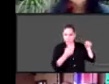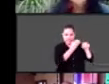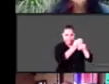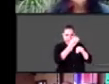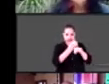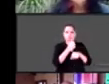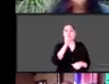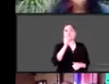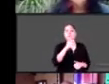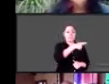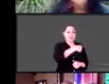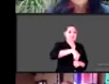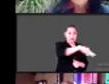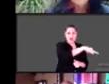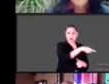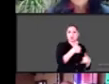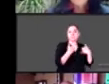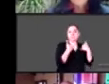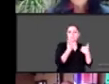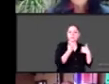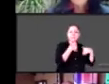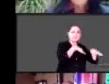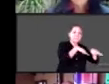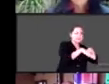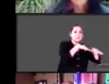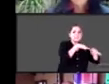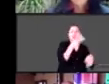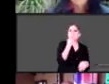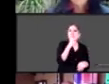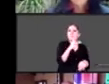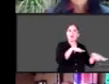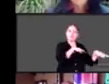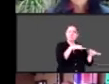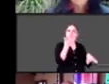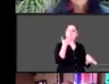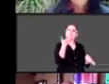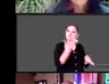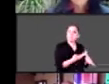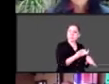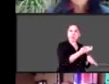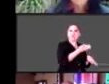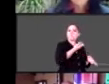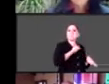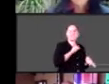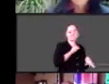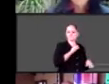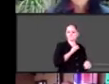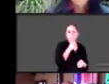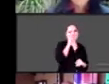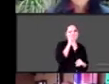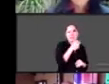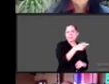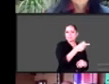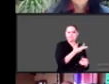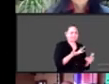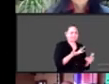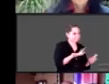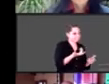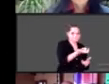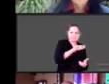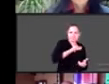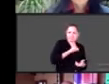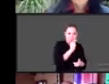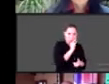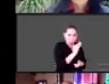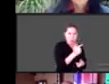sobre todo de mucha precariedad laboral con un muy bajo esquema de protección social e indudablemente